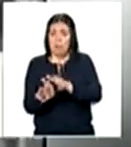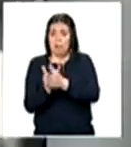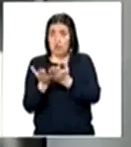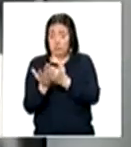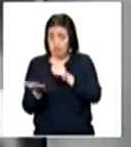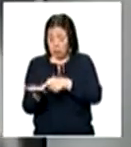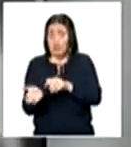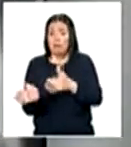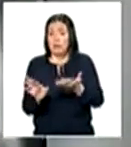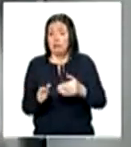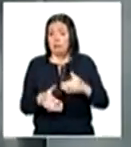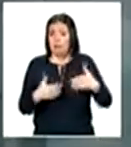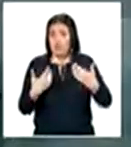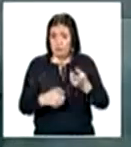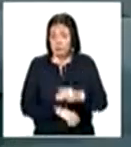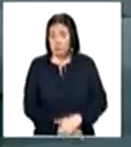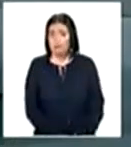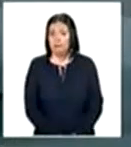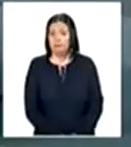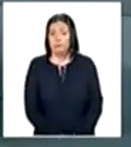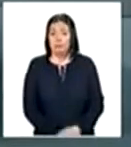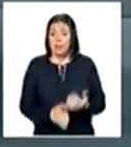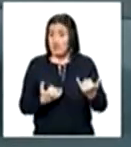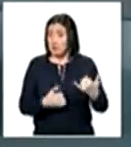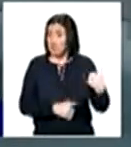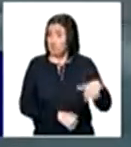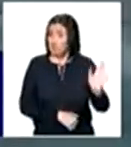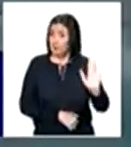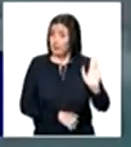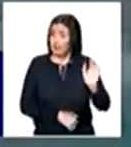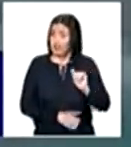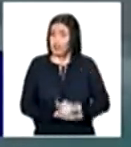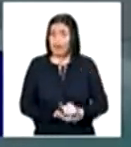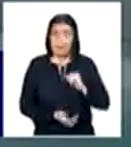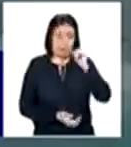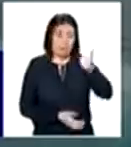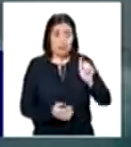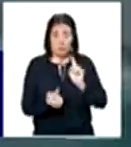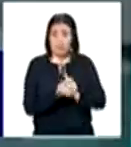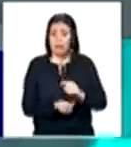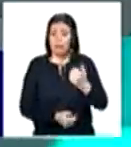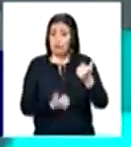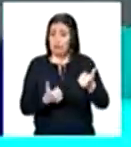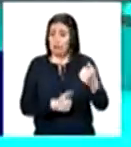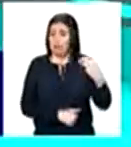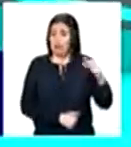Ahora sí, nos vamos. Nos despedimos, nos vemos el día de mañana. Que tengan buen martes.